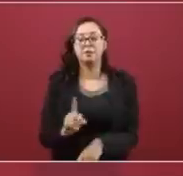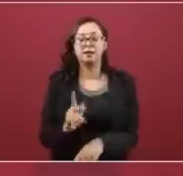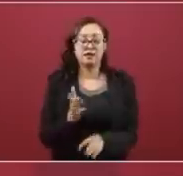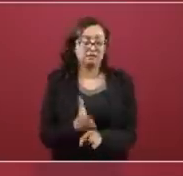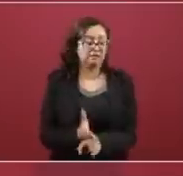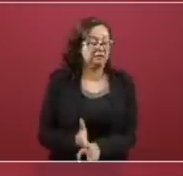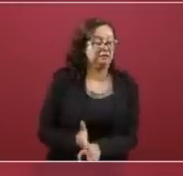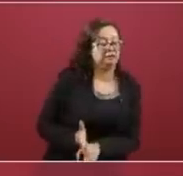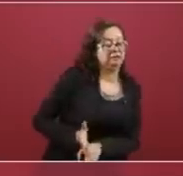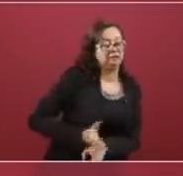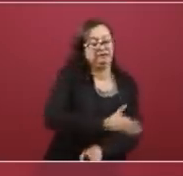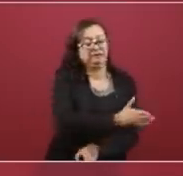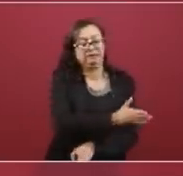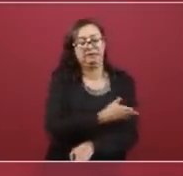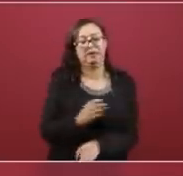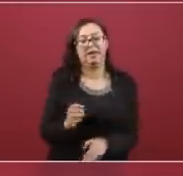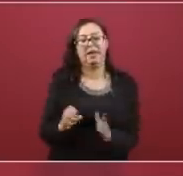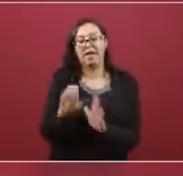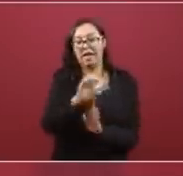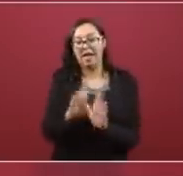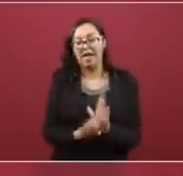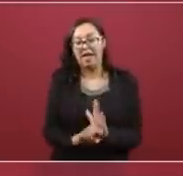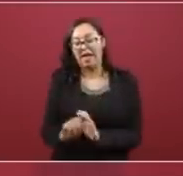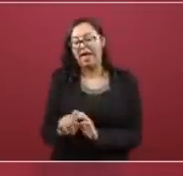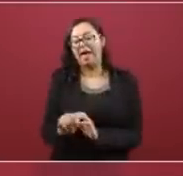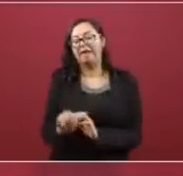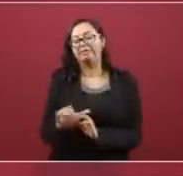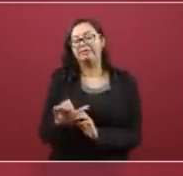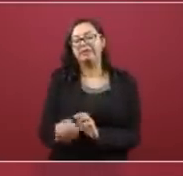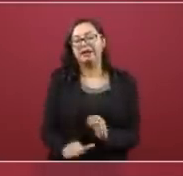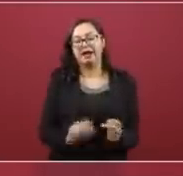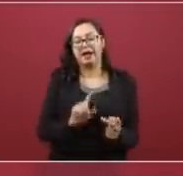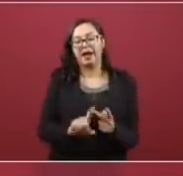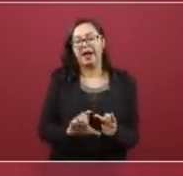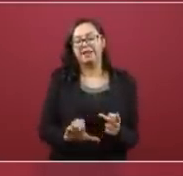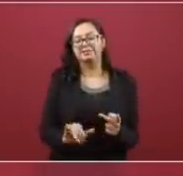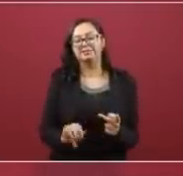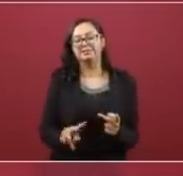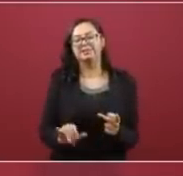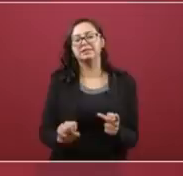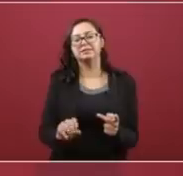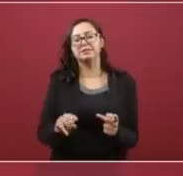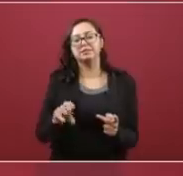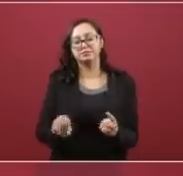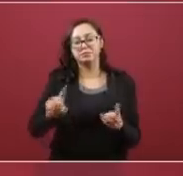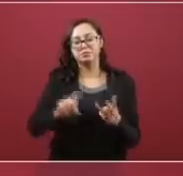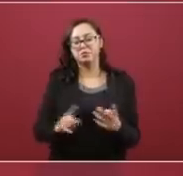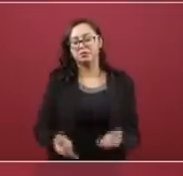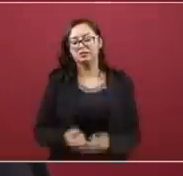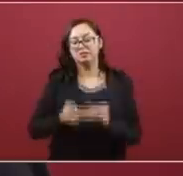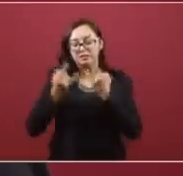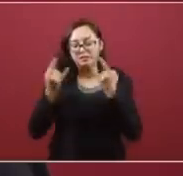la ética, quitaron el civismo, quisieron que nos olvidáramos de nuestra historia,